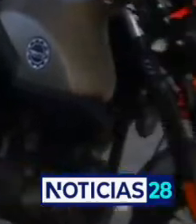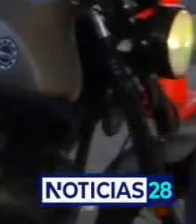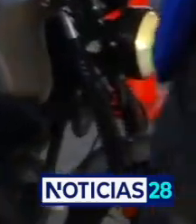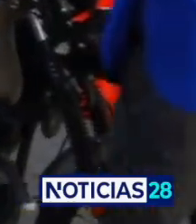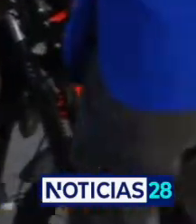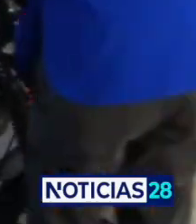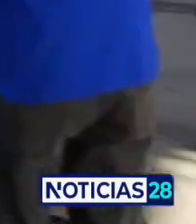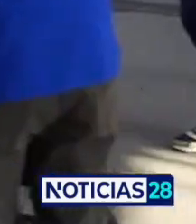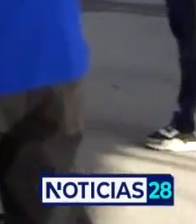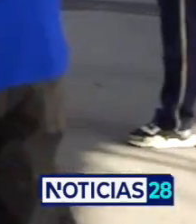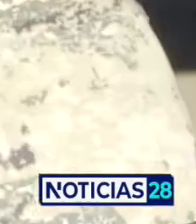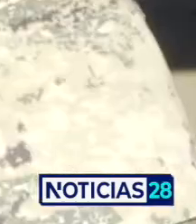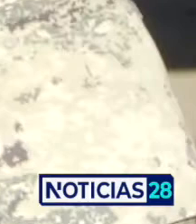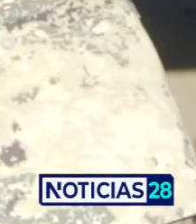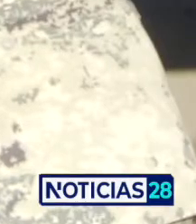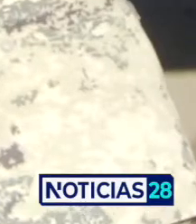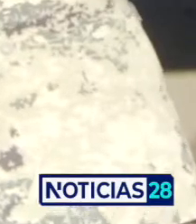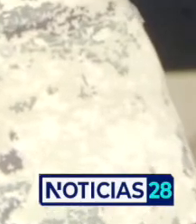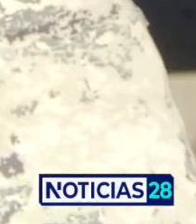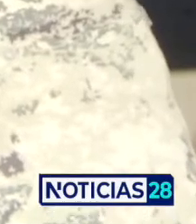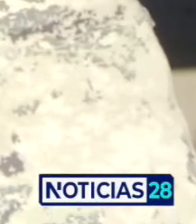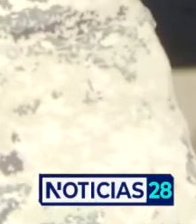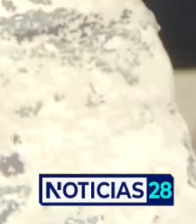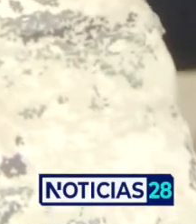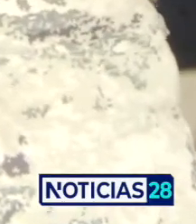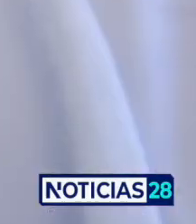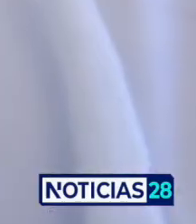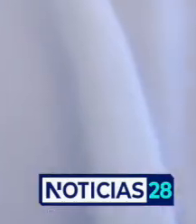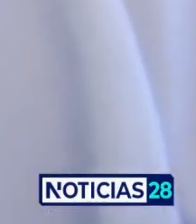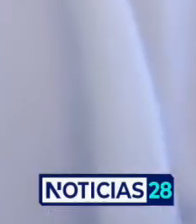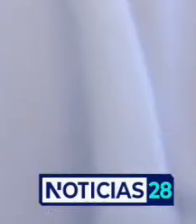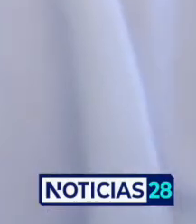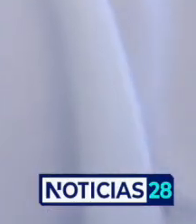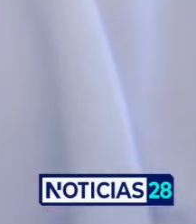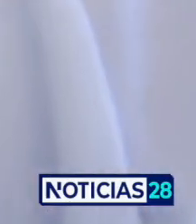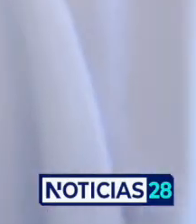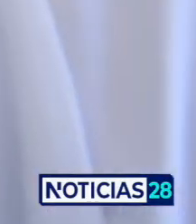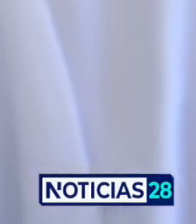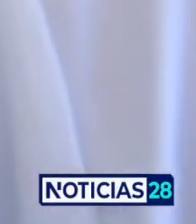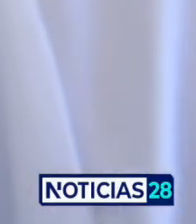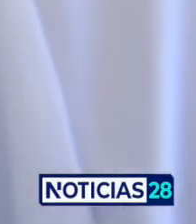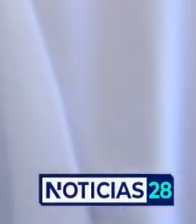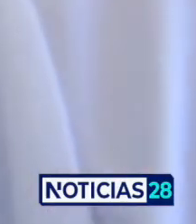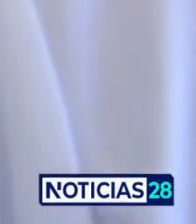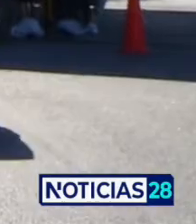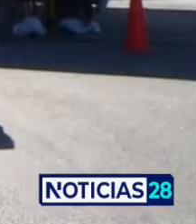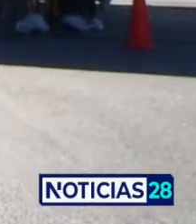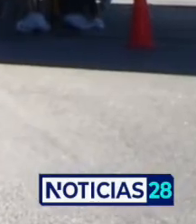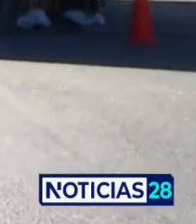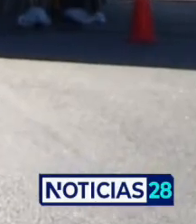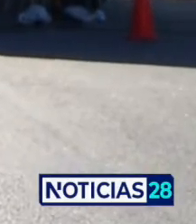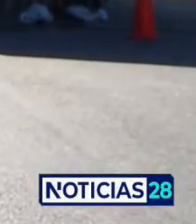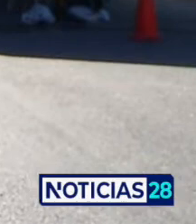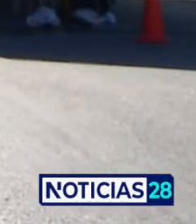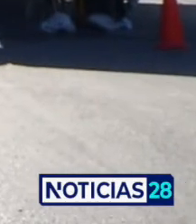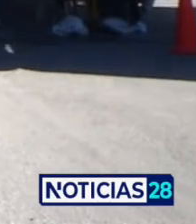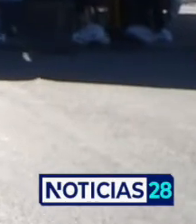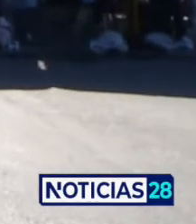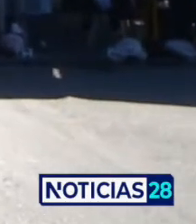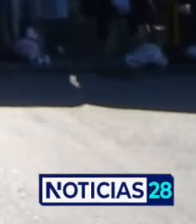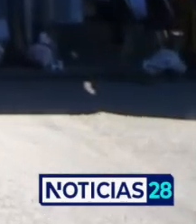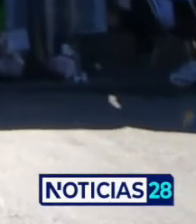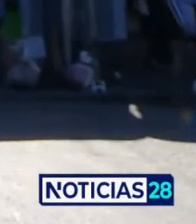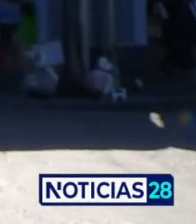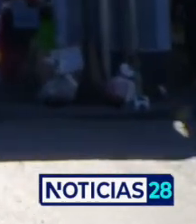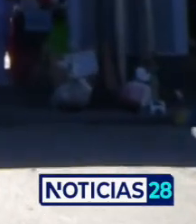aplicada aunque va el 52 por ciento de cobertura de segundas dosis se requiere del 85 por ciento para lograr la